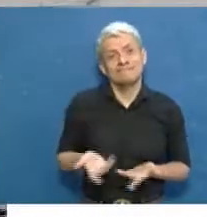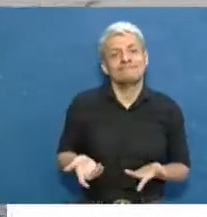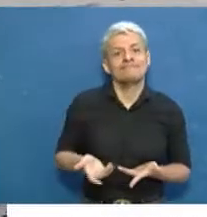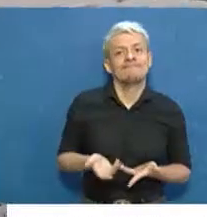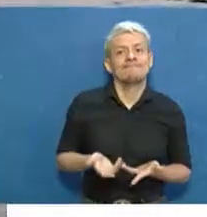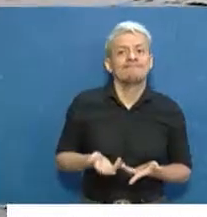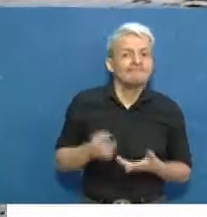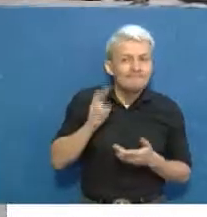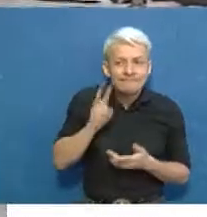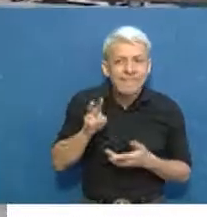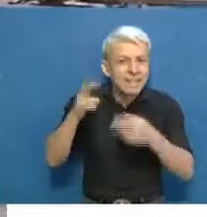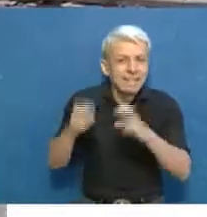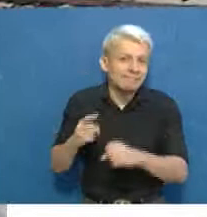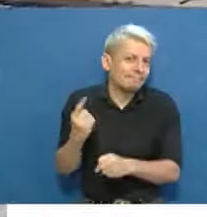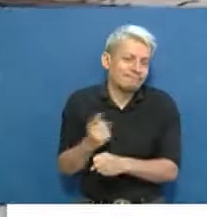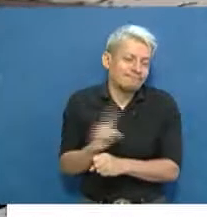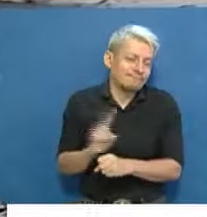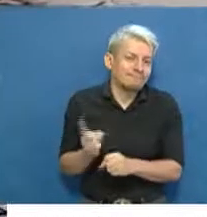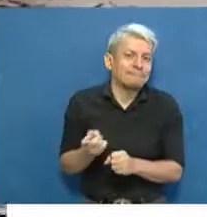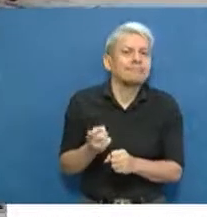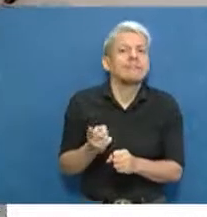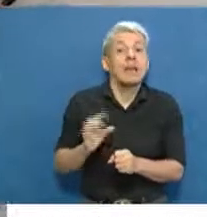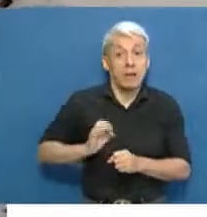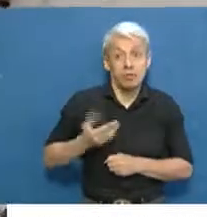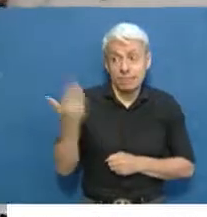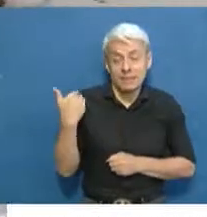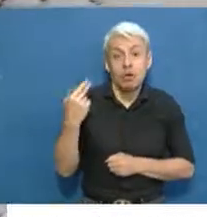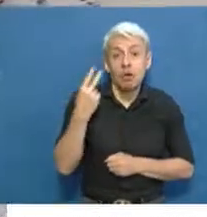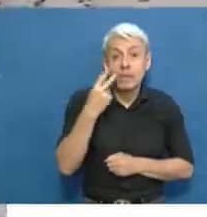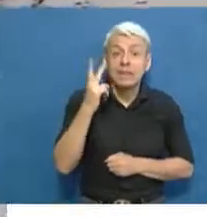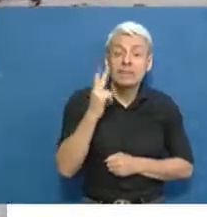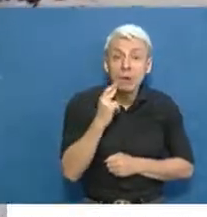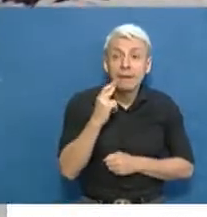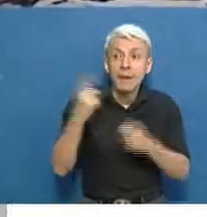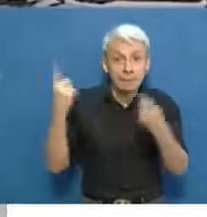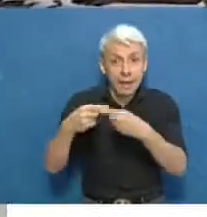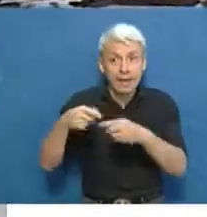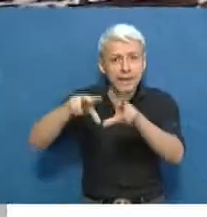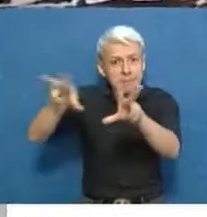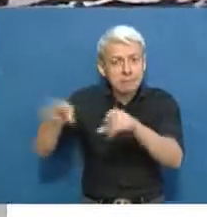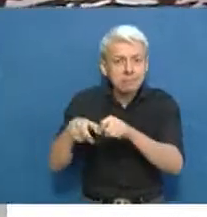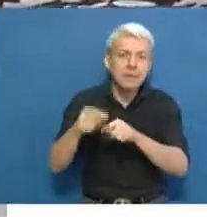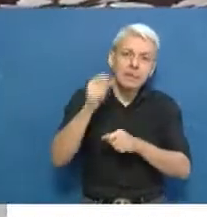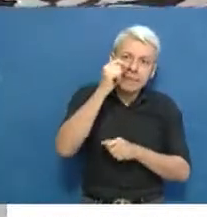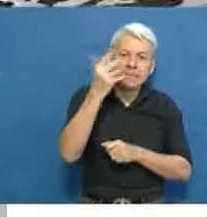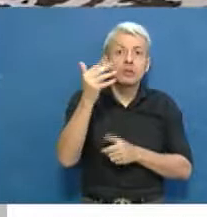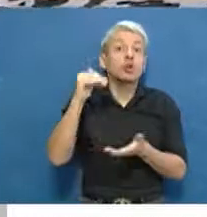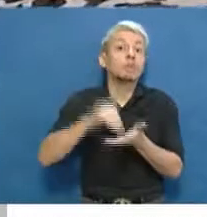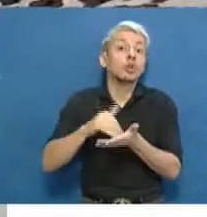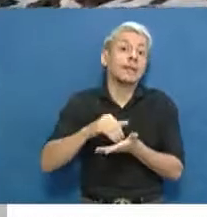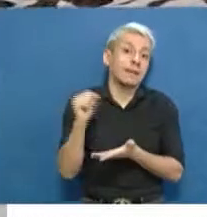ningún parámetro, en el 2019 se recaudó por el peaje allí en Las Cuevas alrededor de 25 millones de